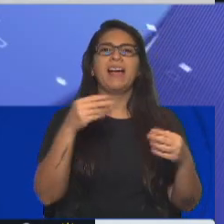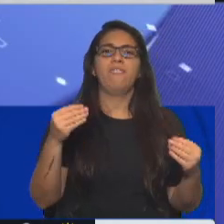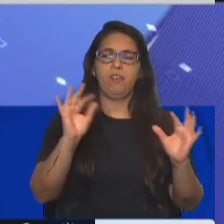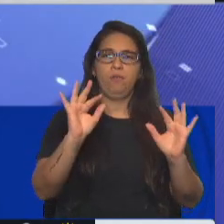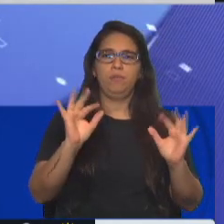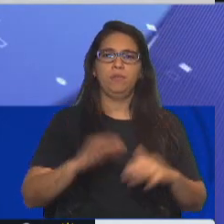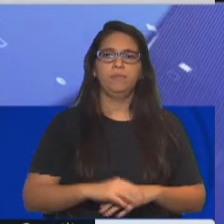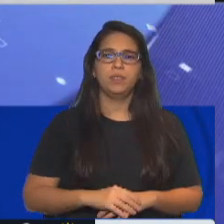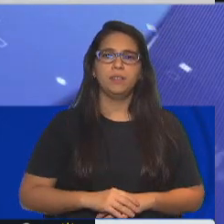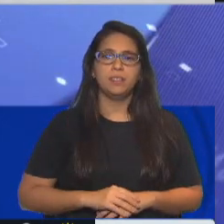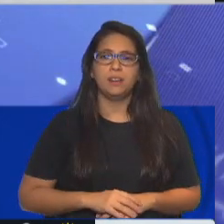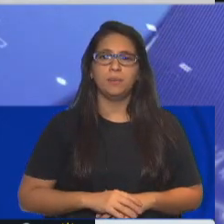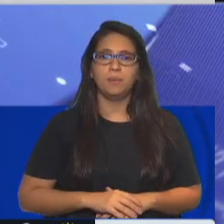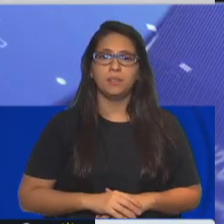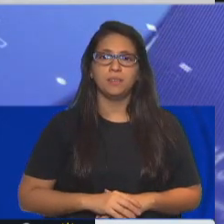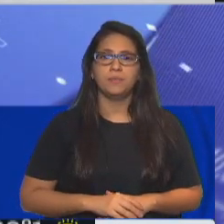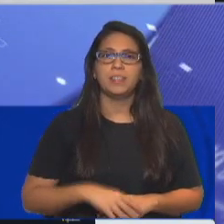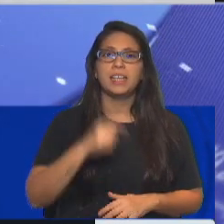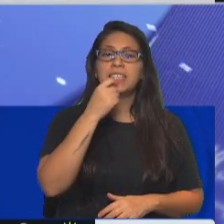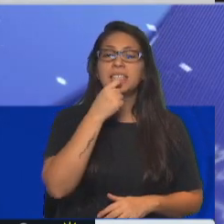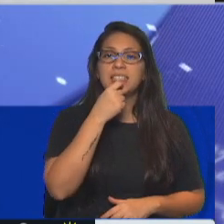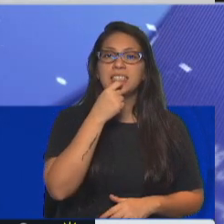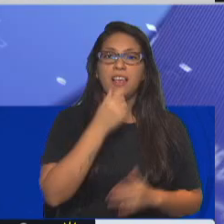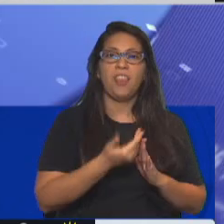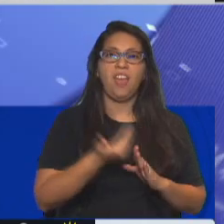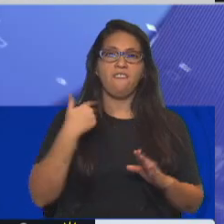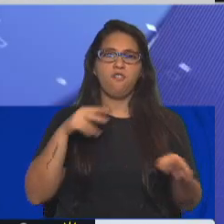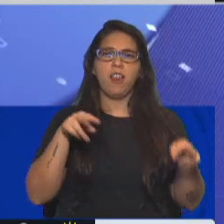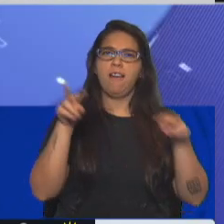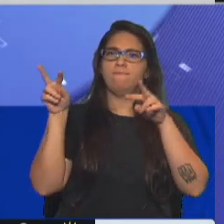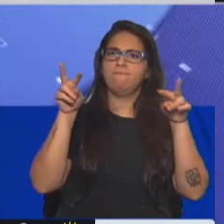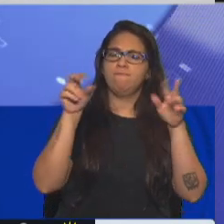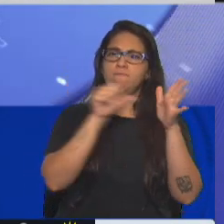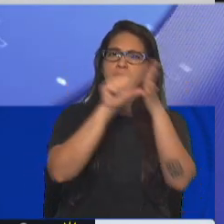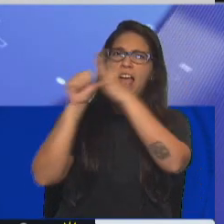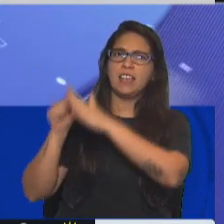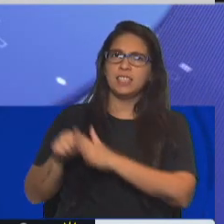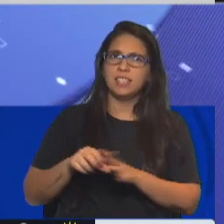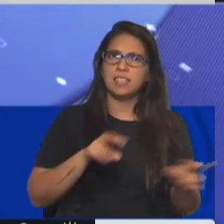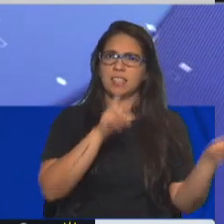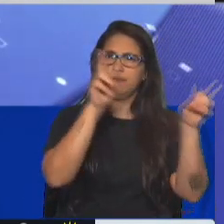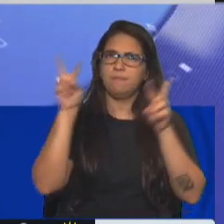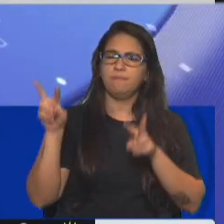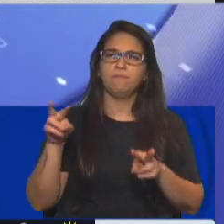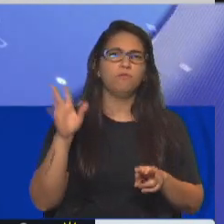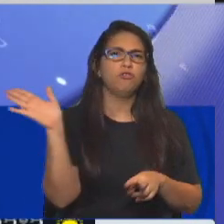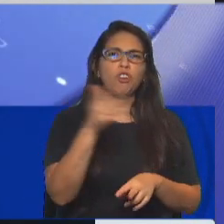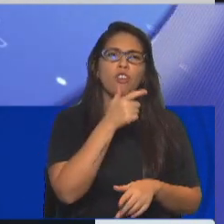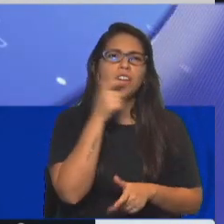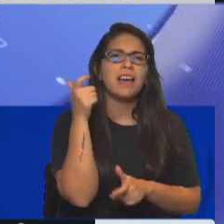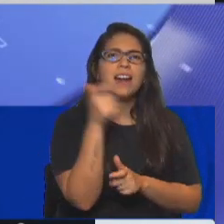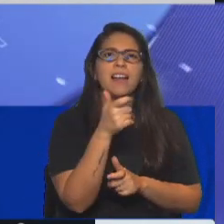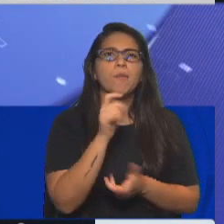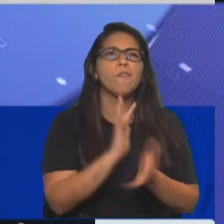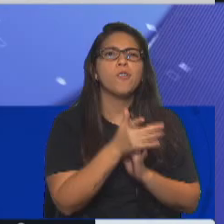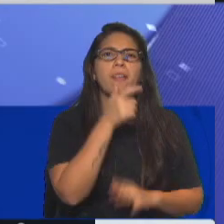el plano externo, sin duda que hay respuestas generalizadas ante algo que